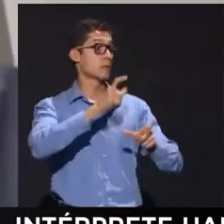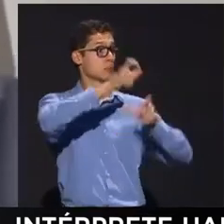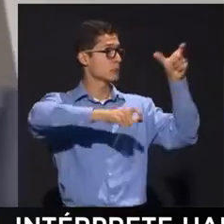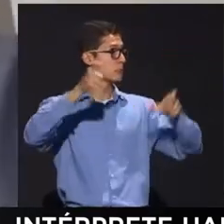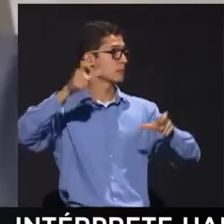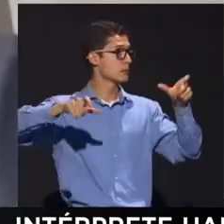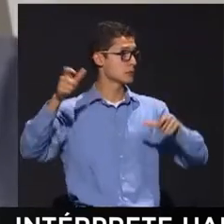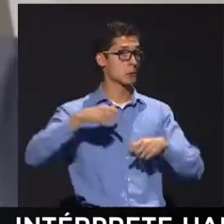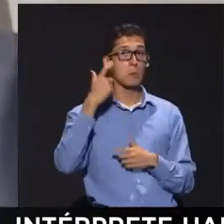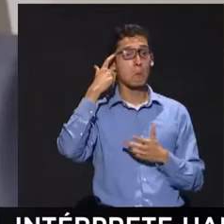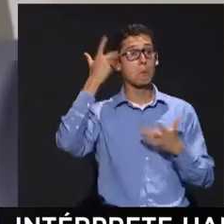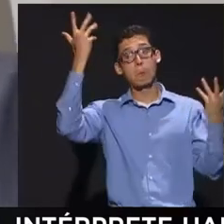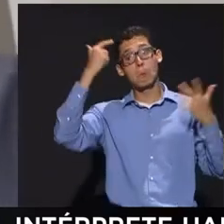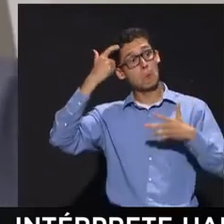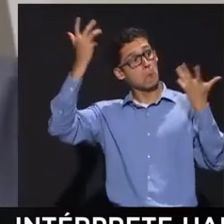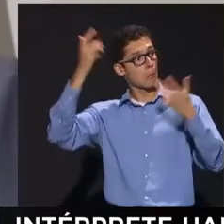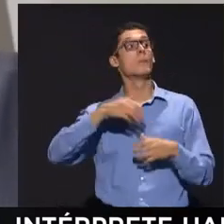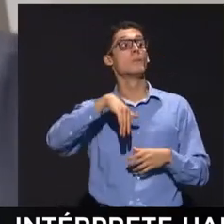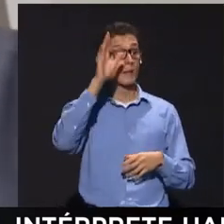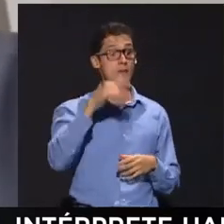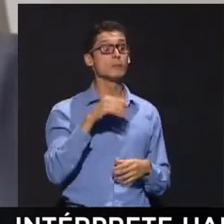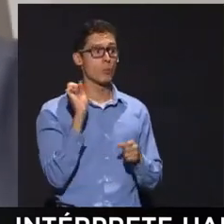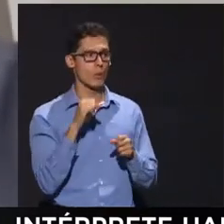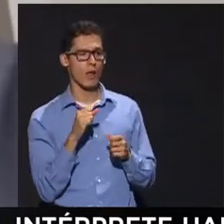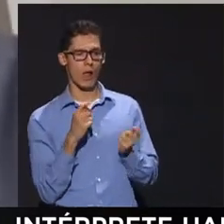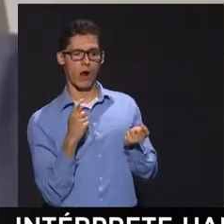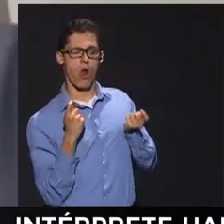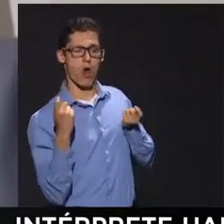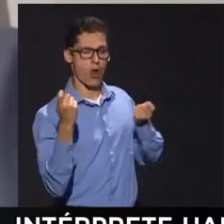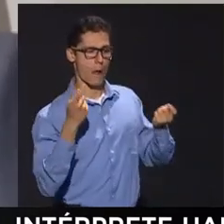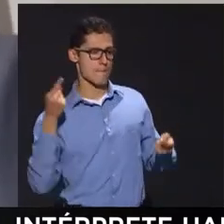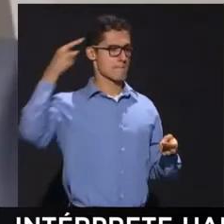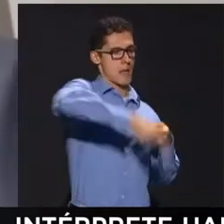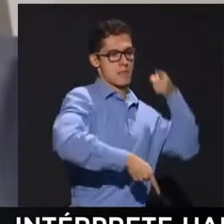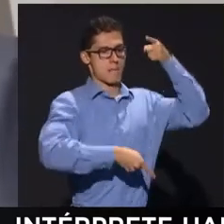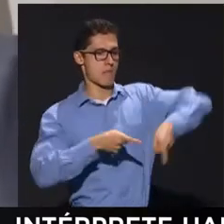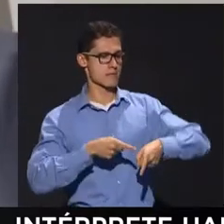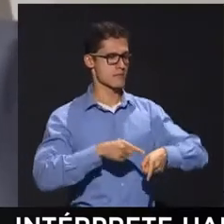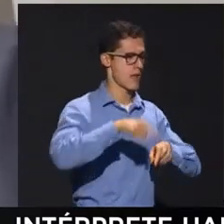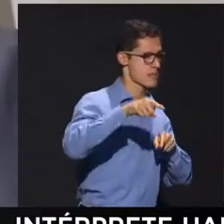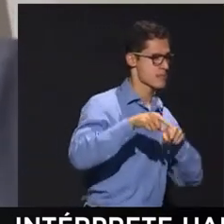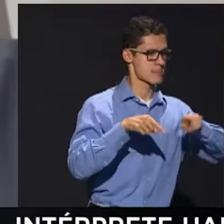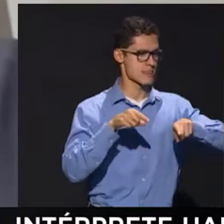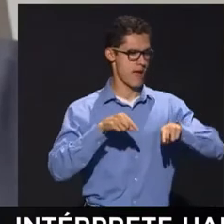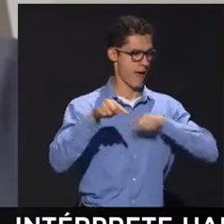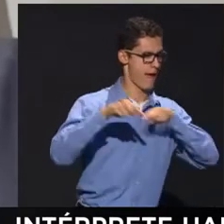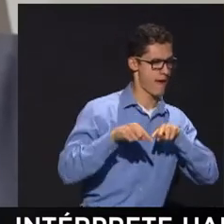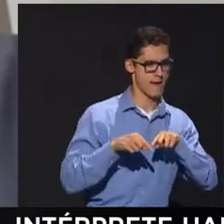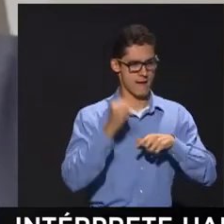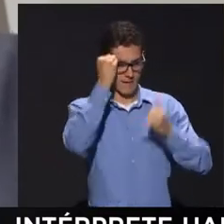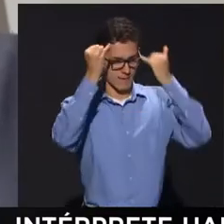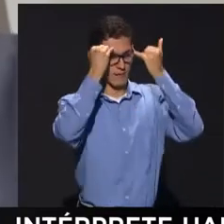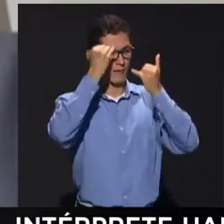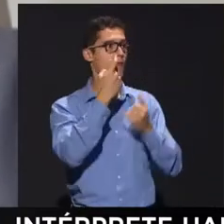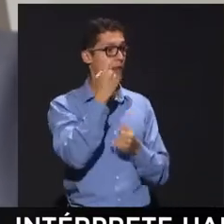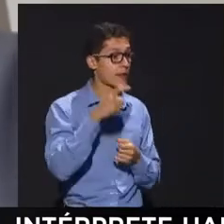poderla manipular. Estamos empeñados y estamos tratando de hacerlo, y pero eso es una labor pues colectiva y que requiere